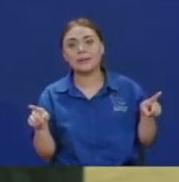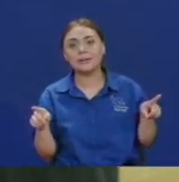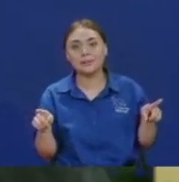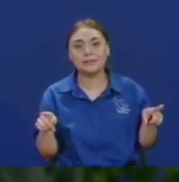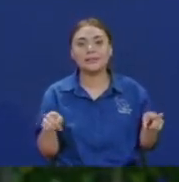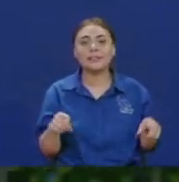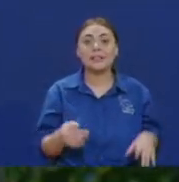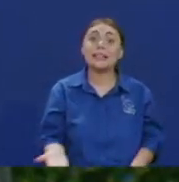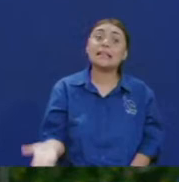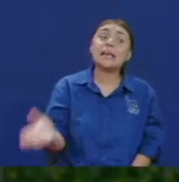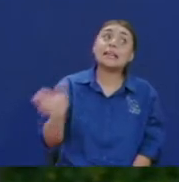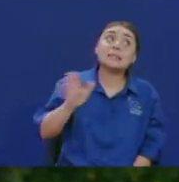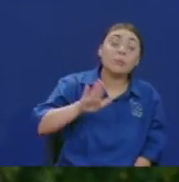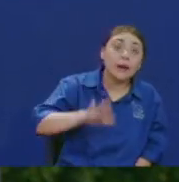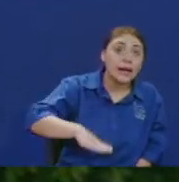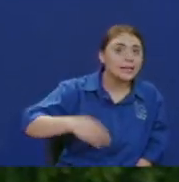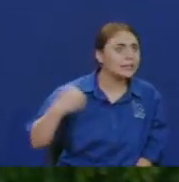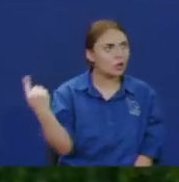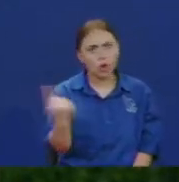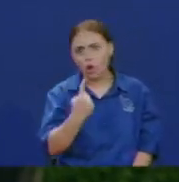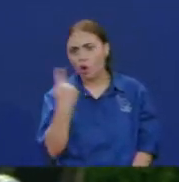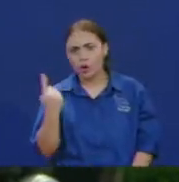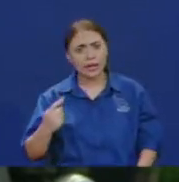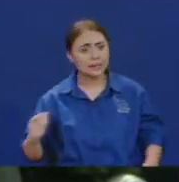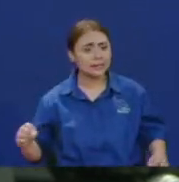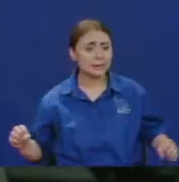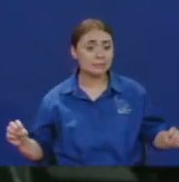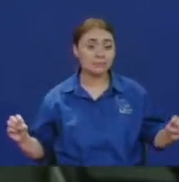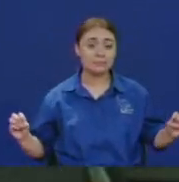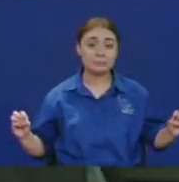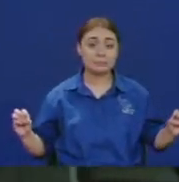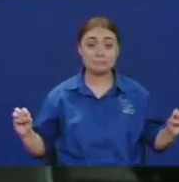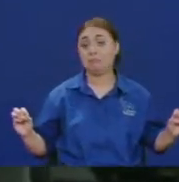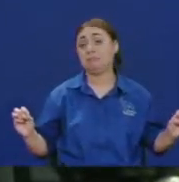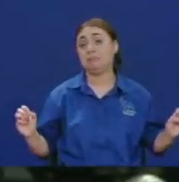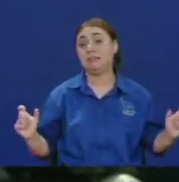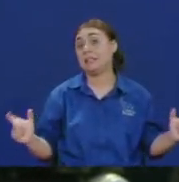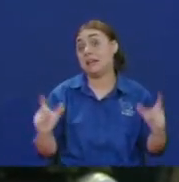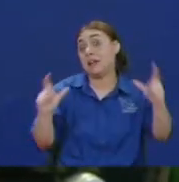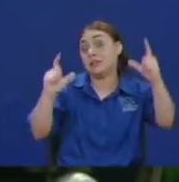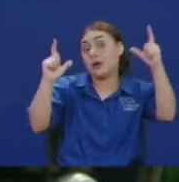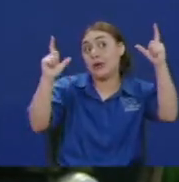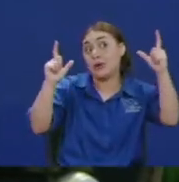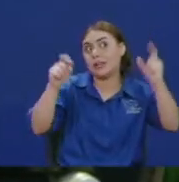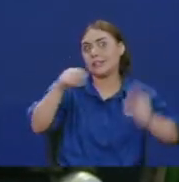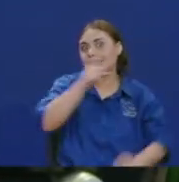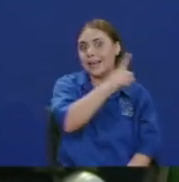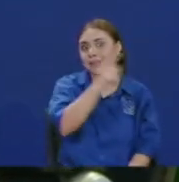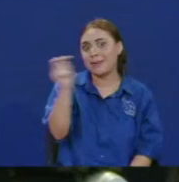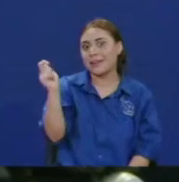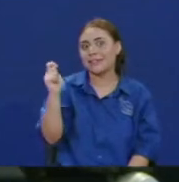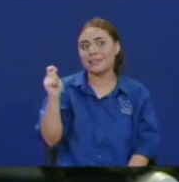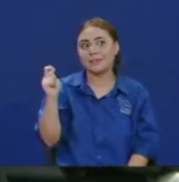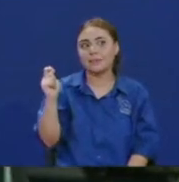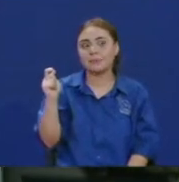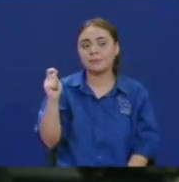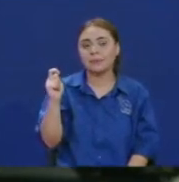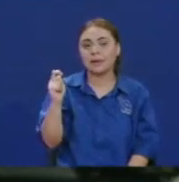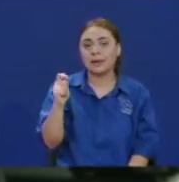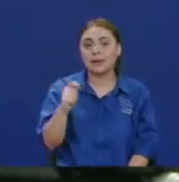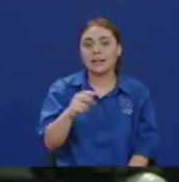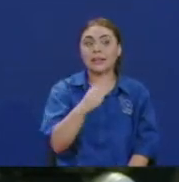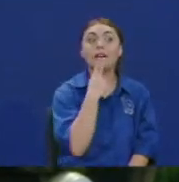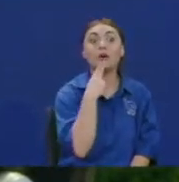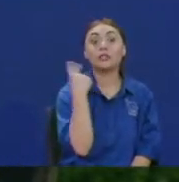viene otra tormenta que vendría a ser los útiles escolares y todas esas cosas, ¿eh? Pero ya empiezan a aparecer algunos hermanos que se han